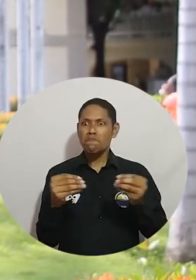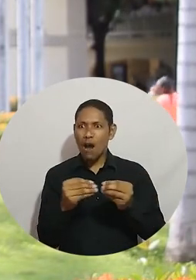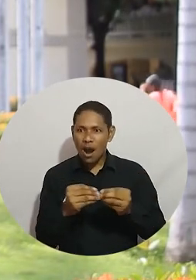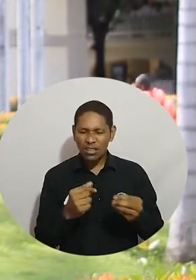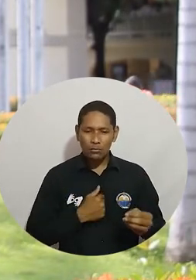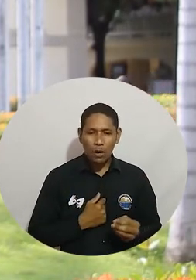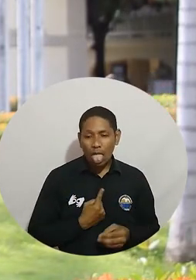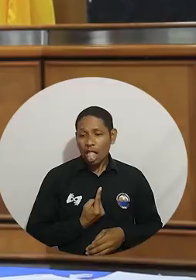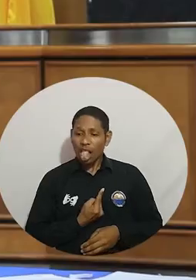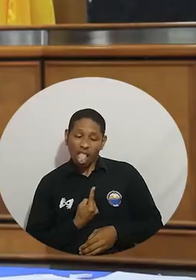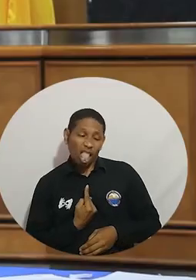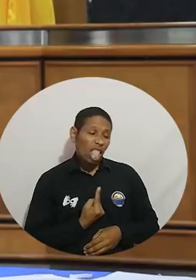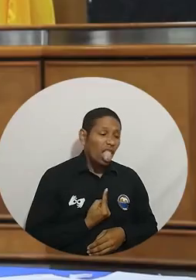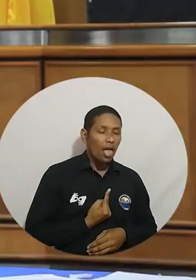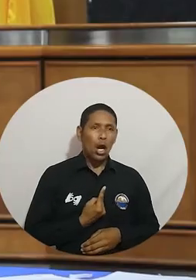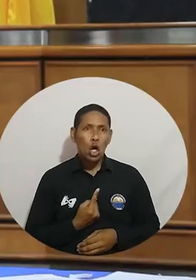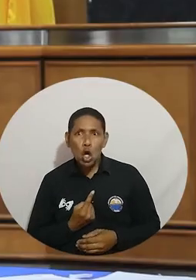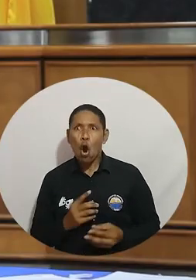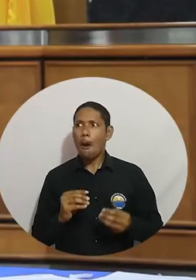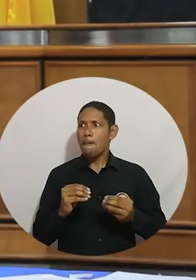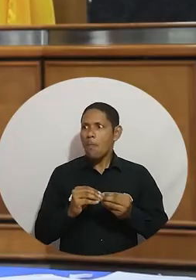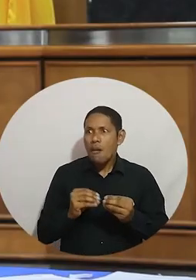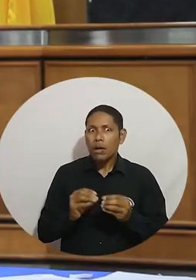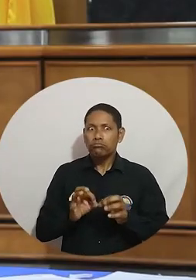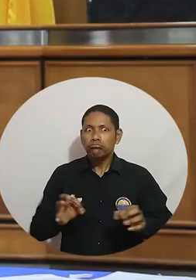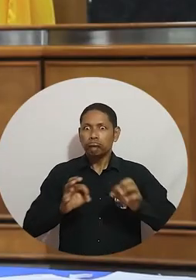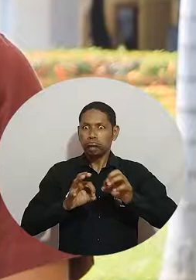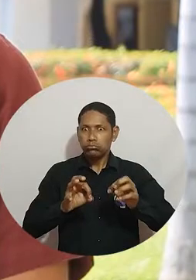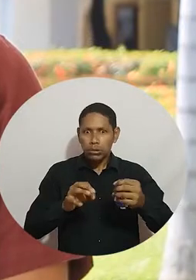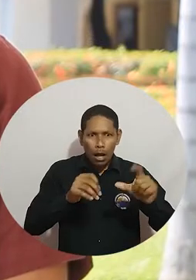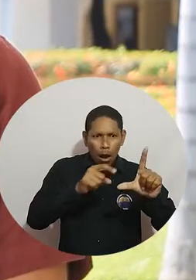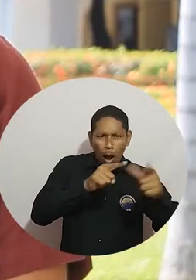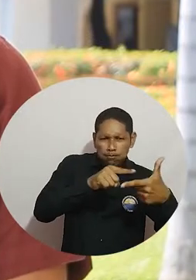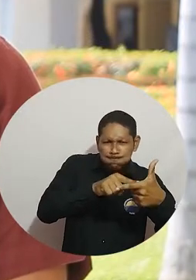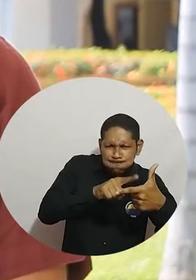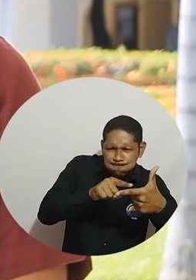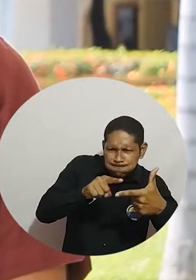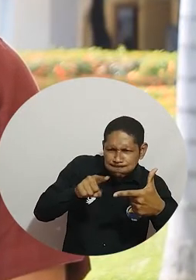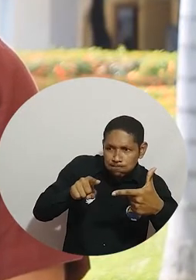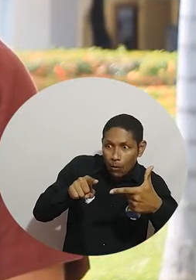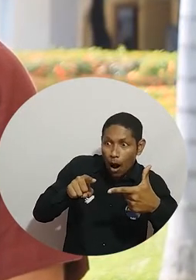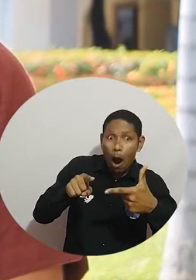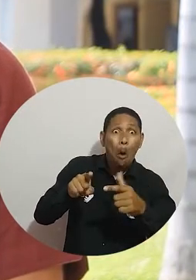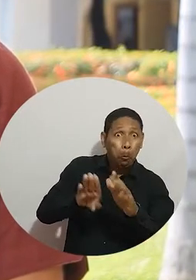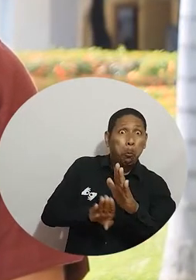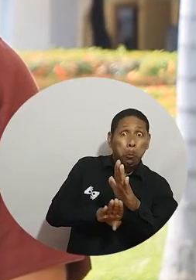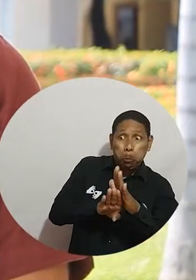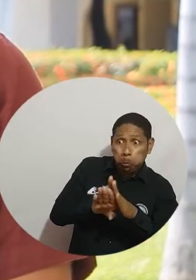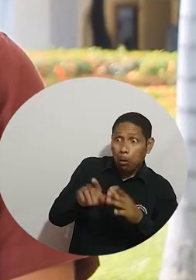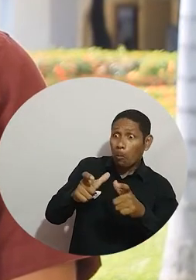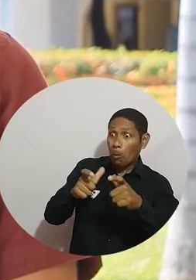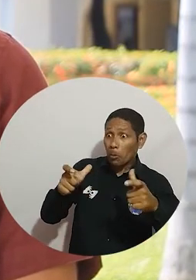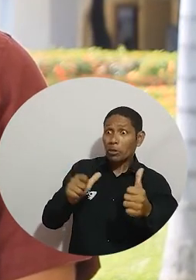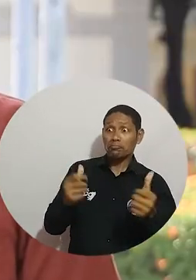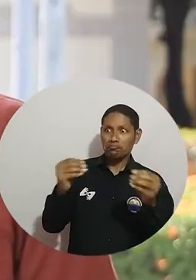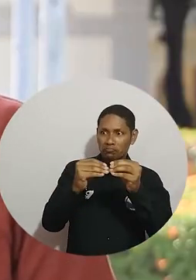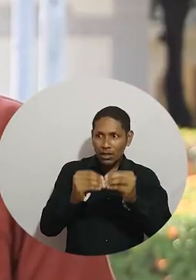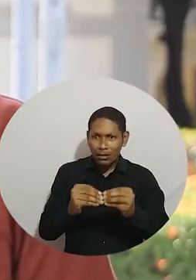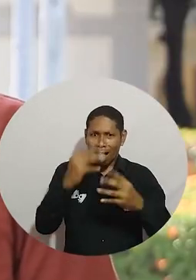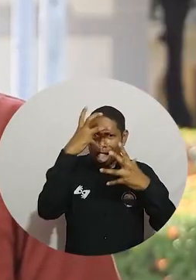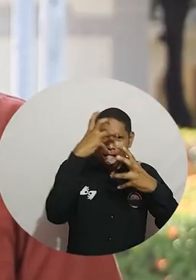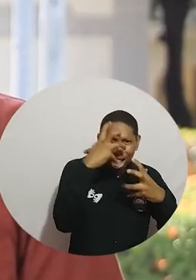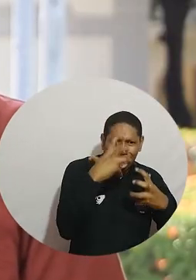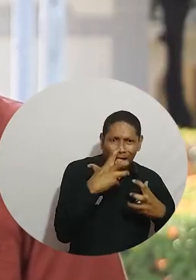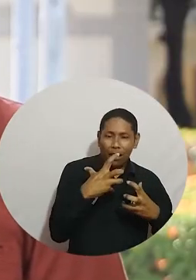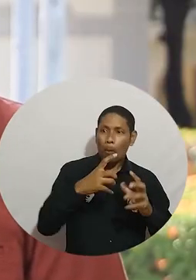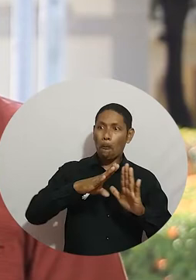poco la procrastinación. Hemos encontrado que se logró disminuir los indicadores y los niveles de síntomas de ansiedad y de depresión, y al mismo